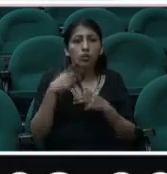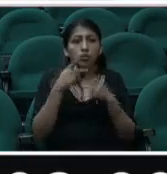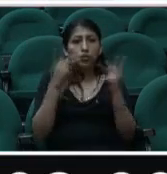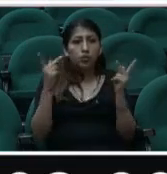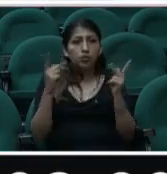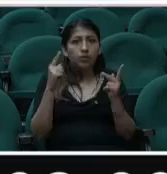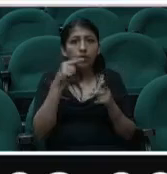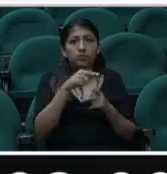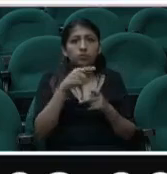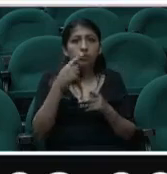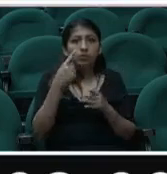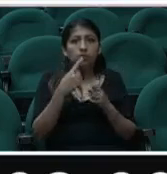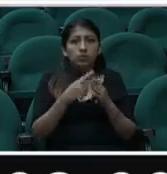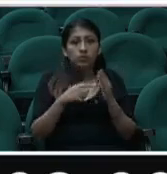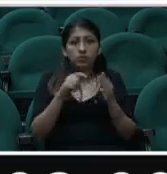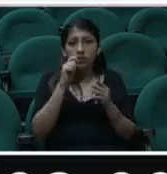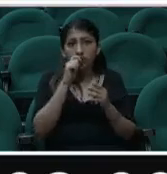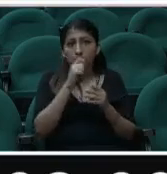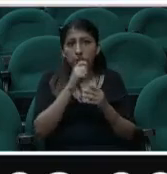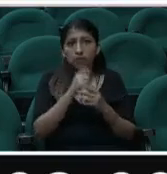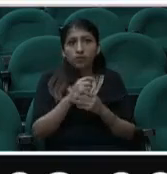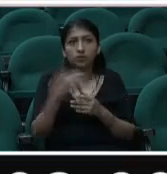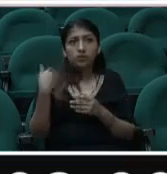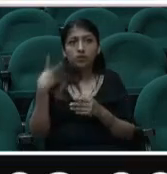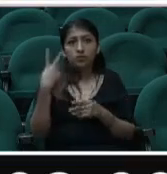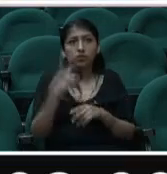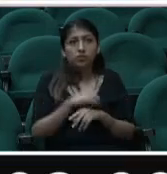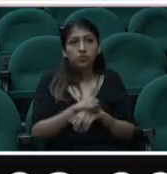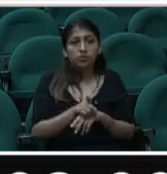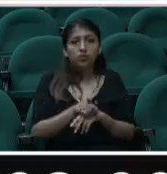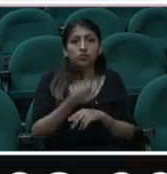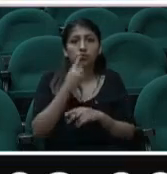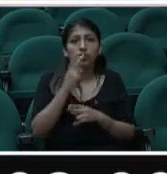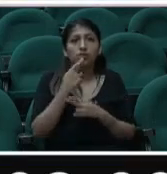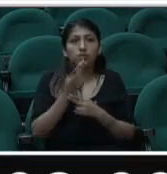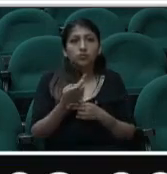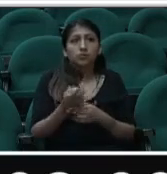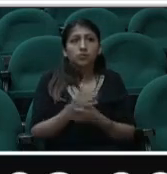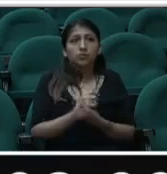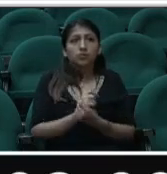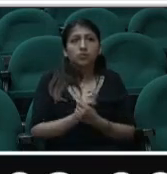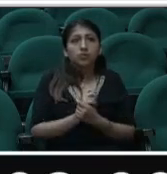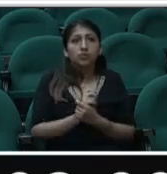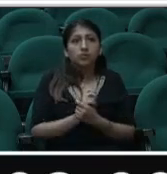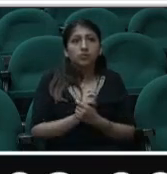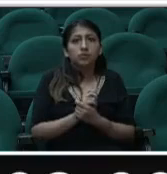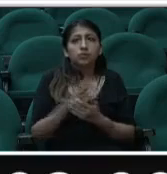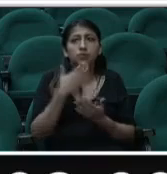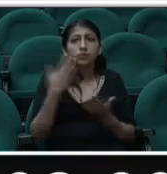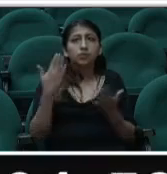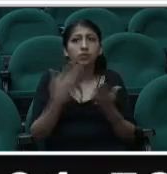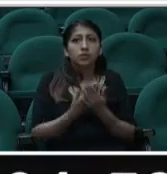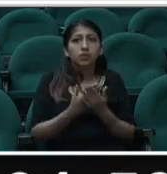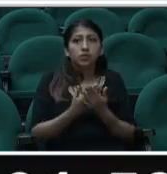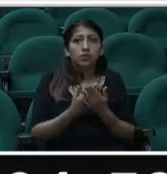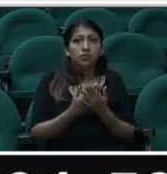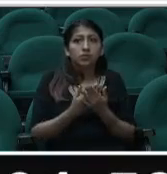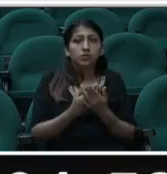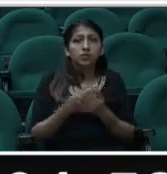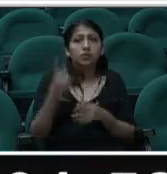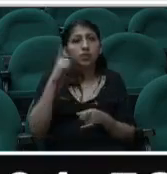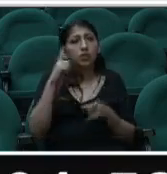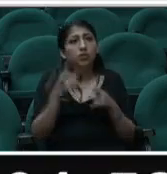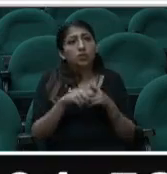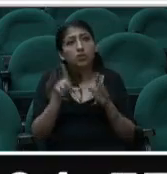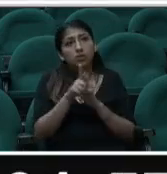usted derogaría la tabla de droga de drogas tiene dos minutos para su exposición muchísimas veces tenía entendido de acuerdo al